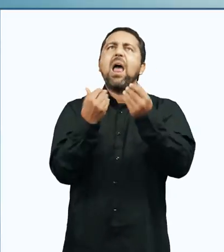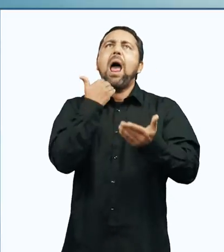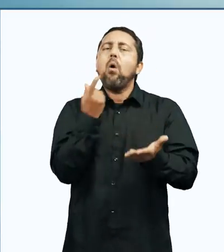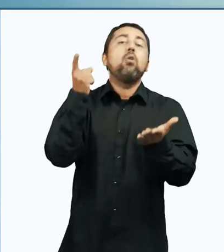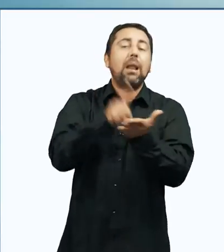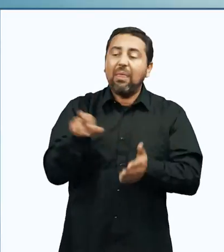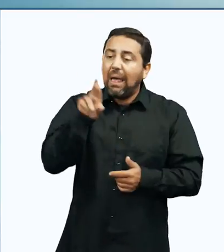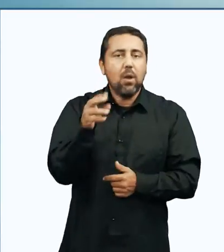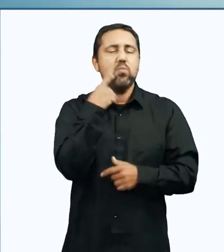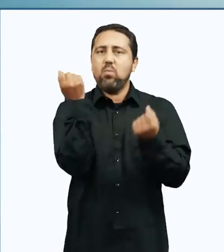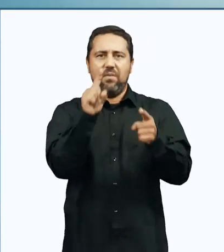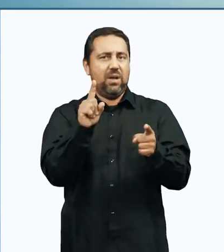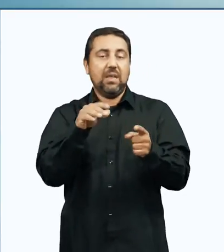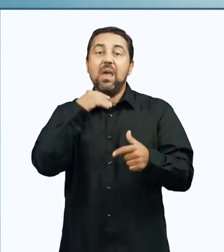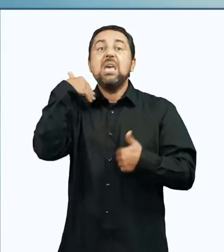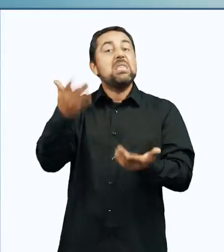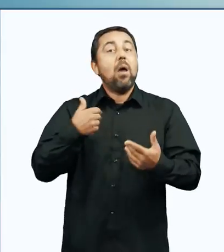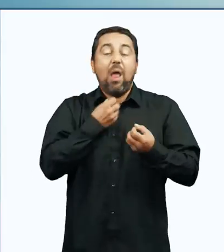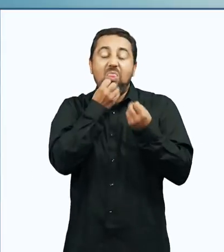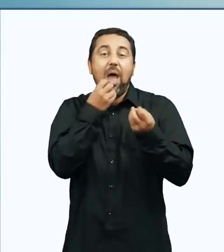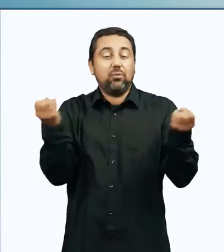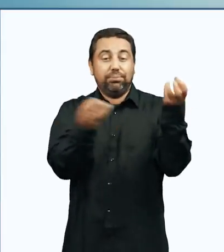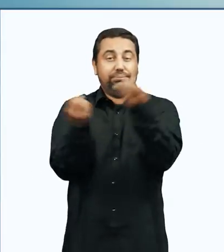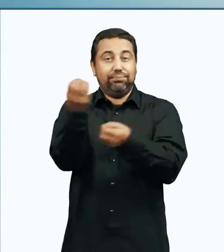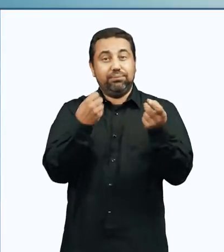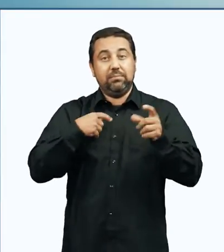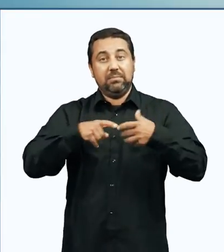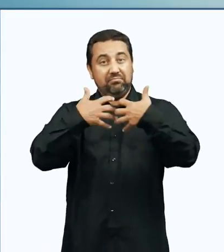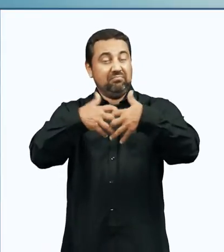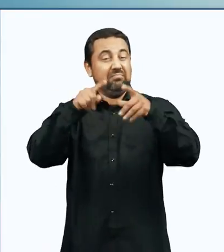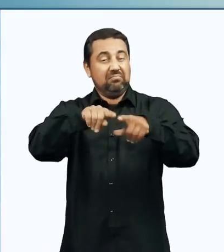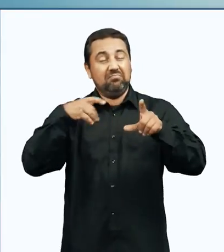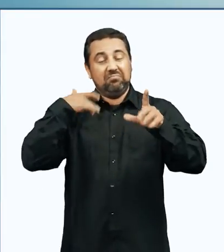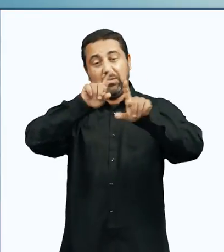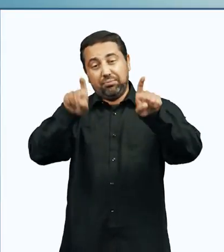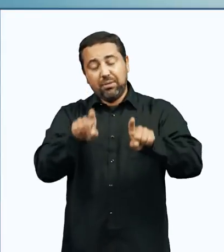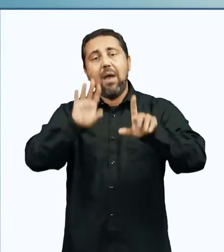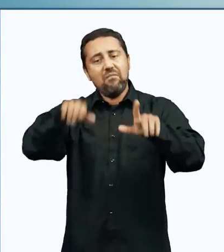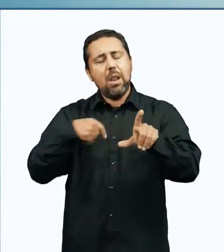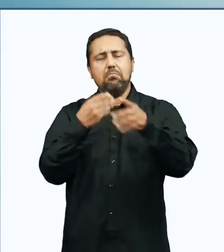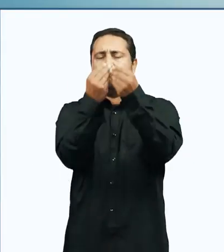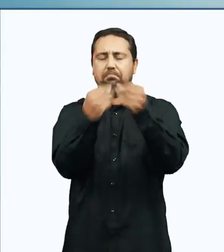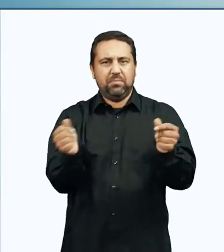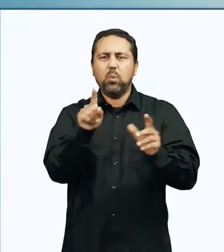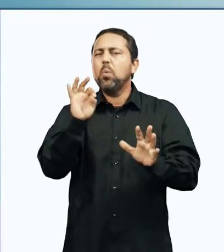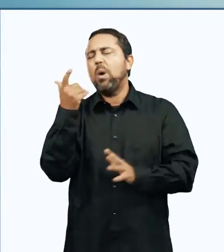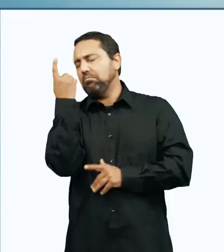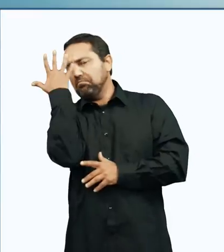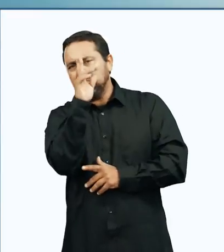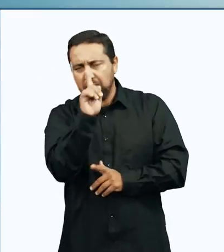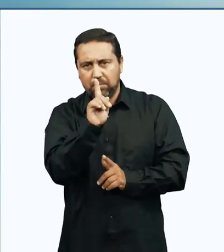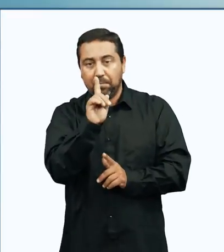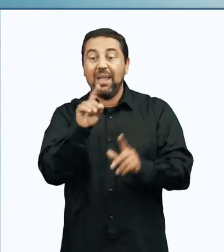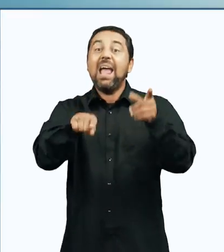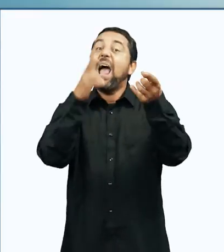tienes que hacer nada ni repetirla simplemente desaparecerá cuando se crucen los datos y por tanto puedes desentenderte de ella todo lo